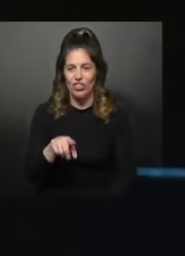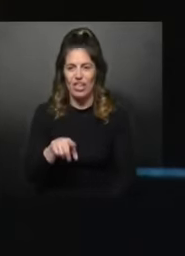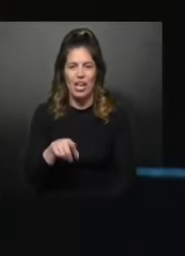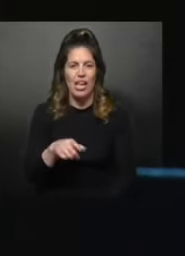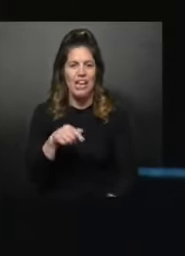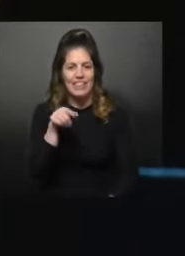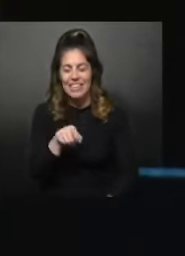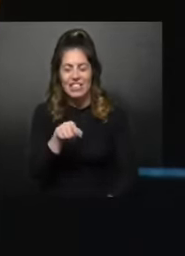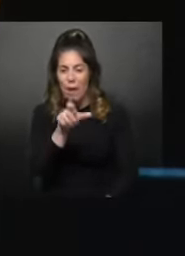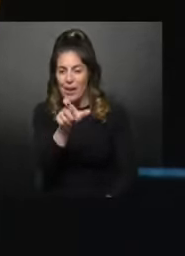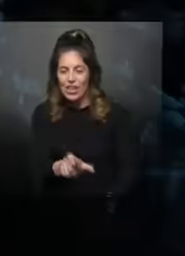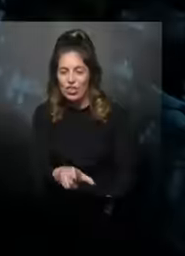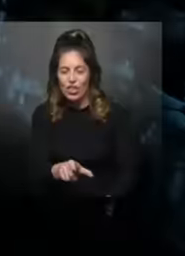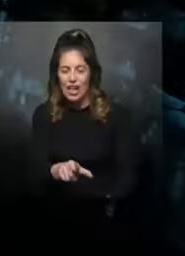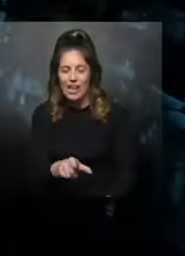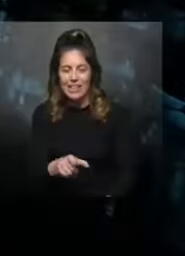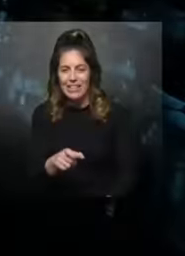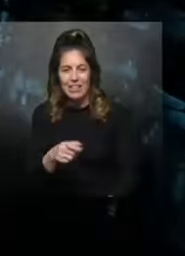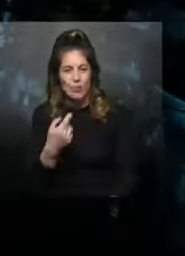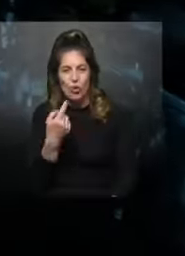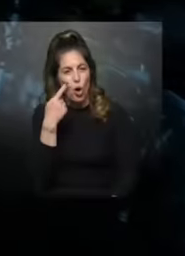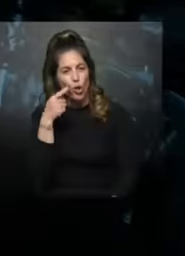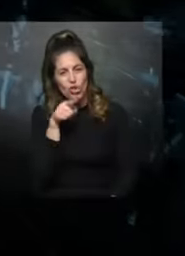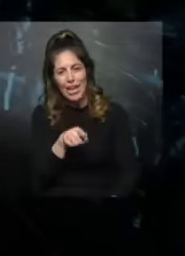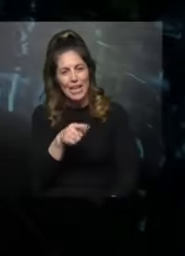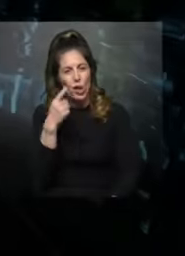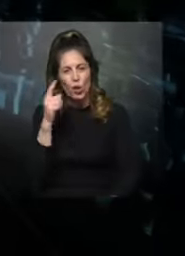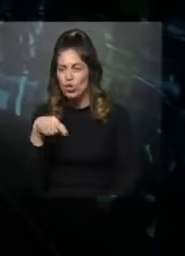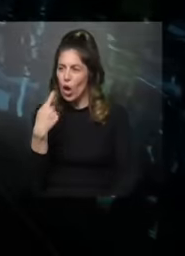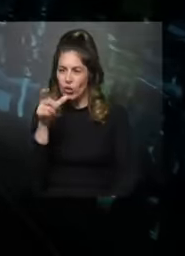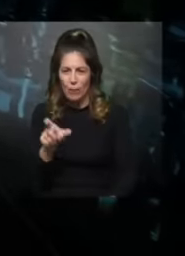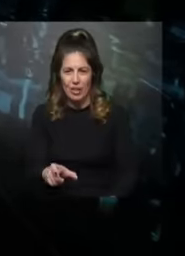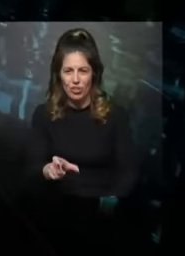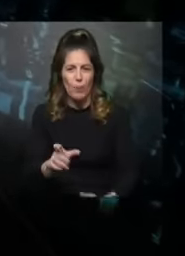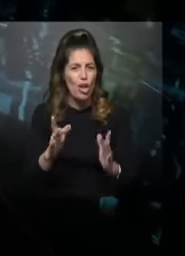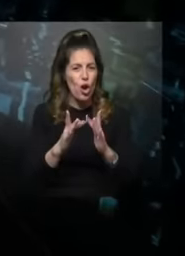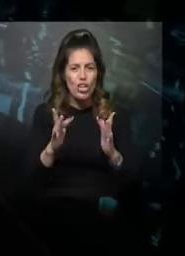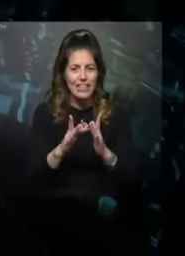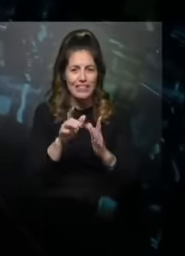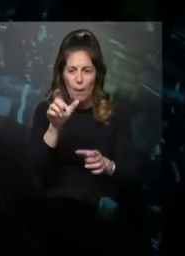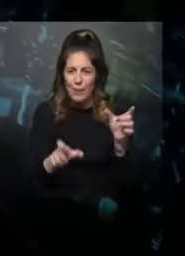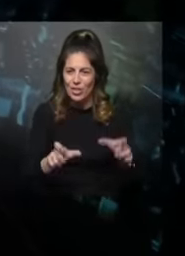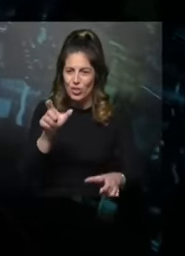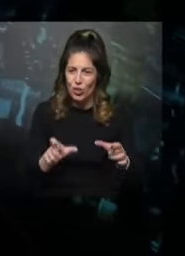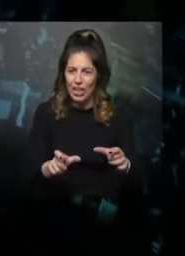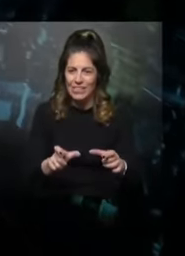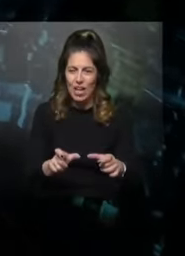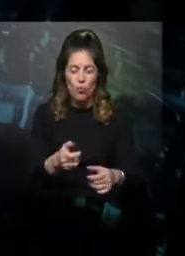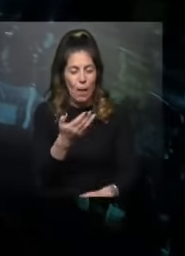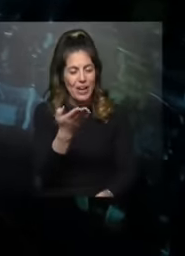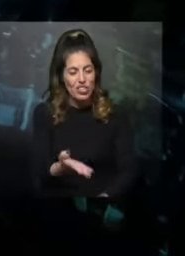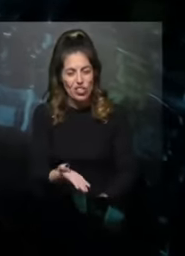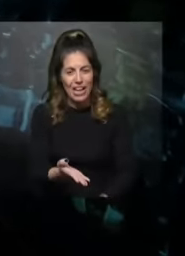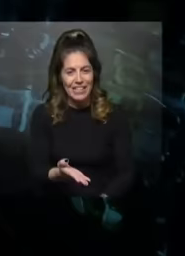pasan a través de ellos y se conoce gente. Él ha sido un conector de gente. Es decir, hay como